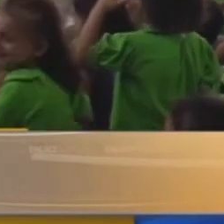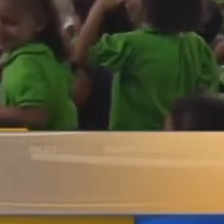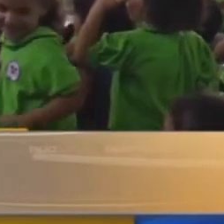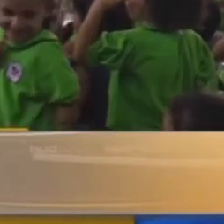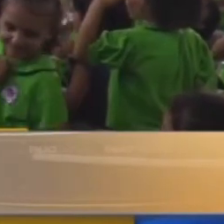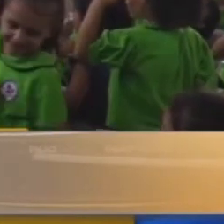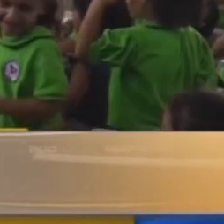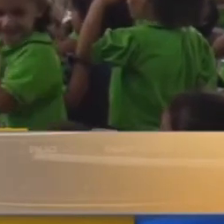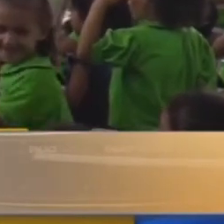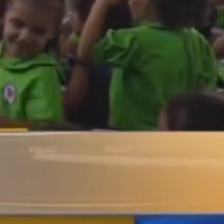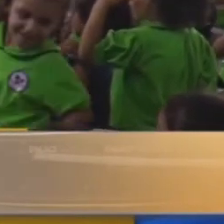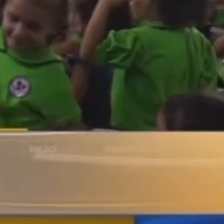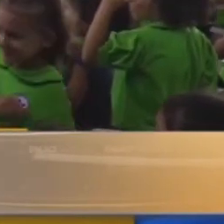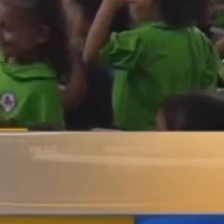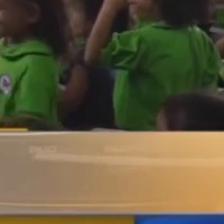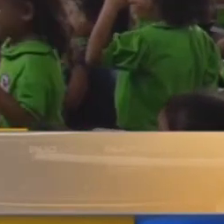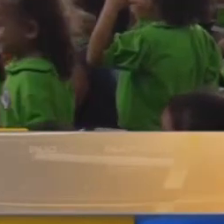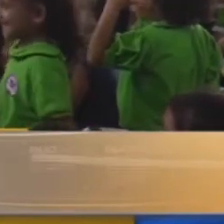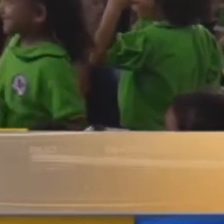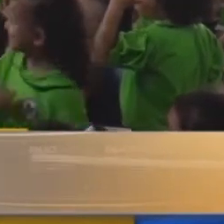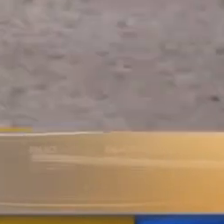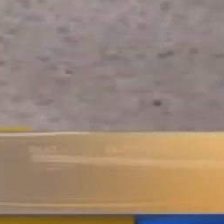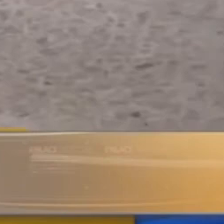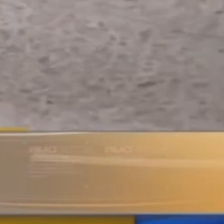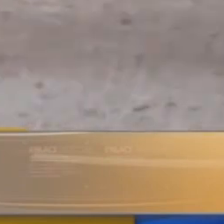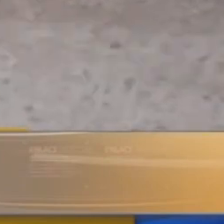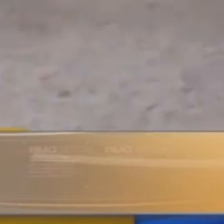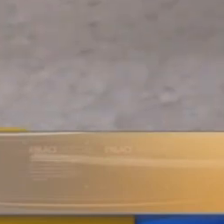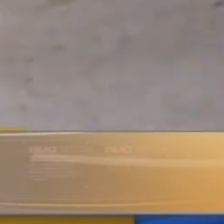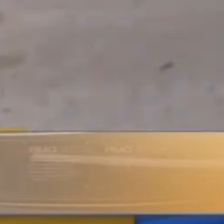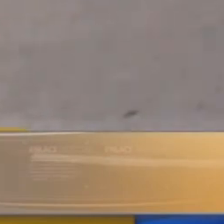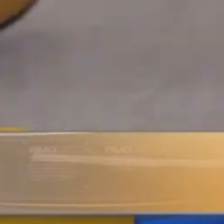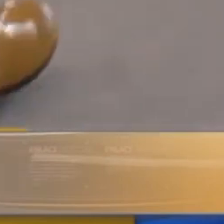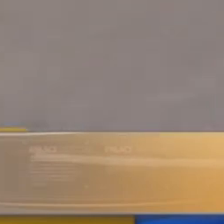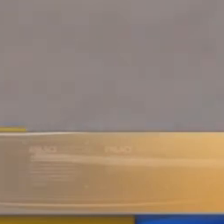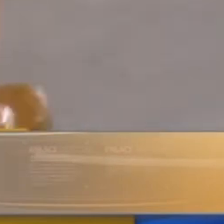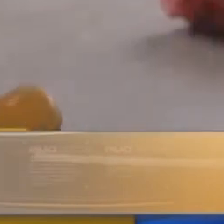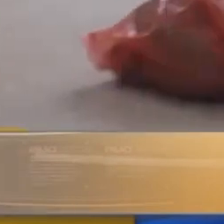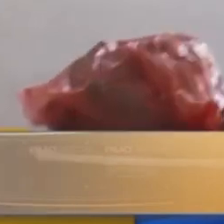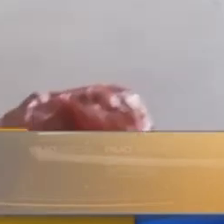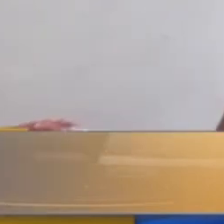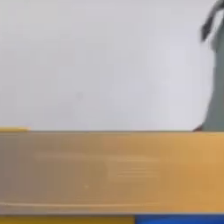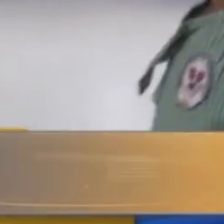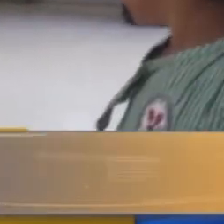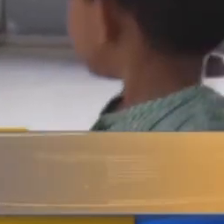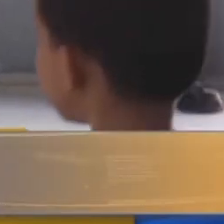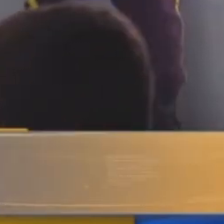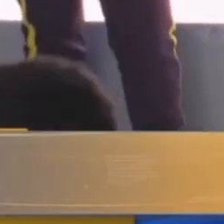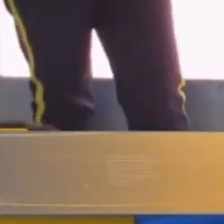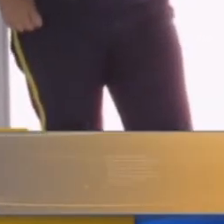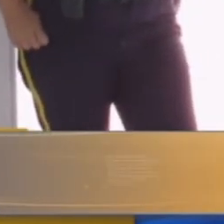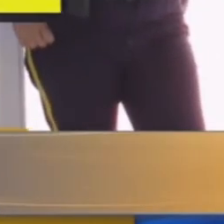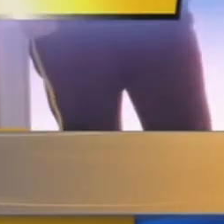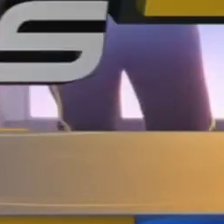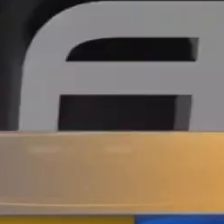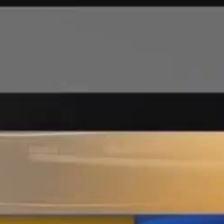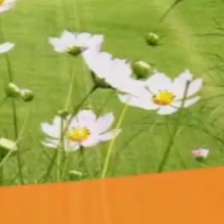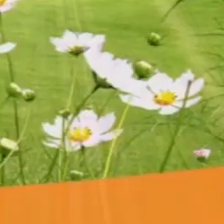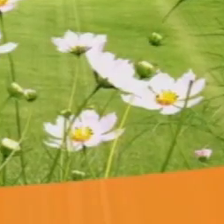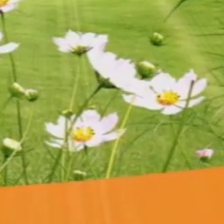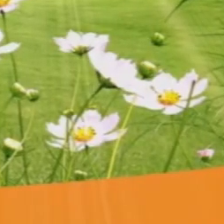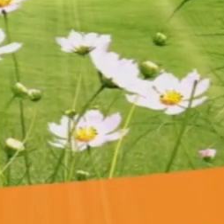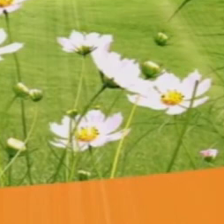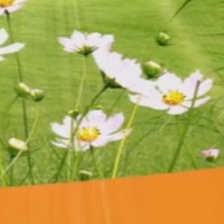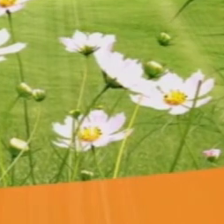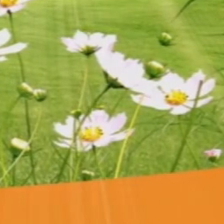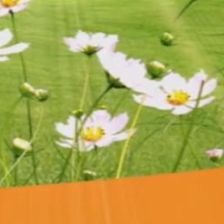de Enlace Noticias Rufino visitó institución educativa para enseñar a los niños el cuidado y amor por el medio ambiente. Con